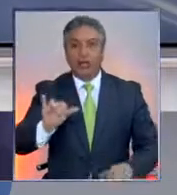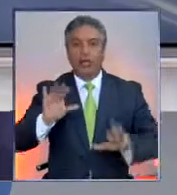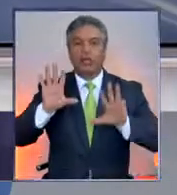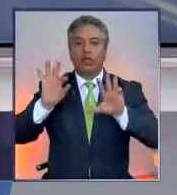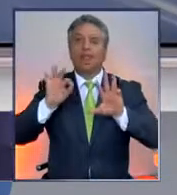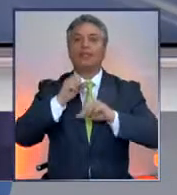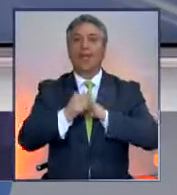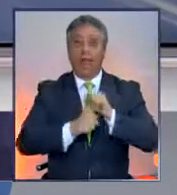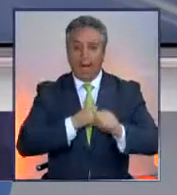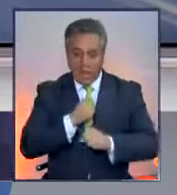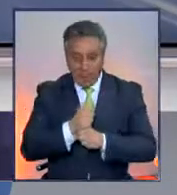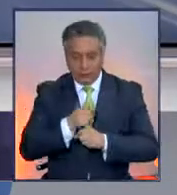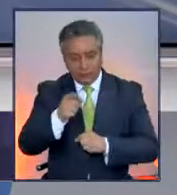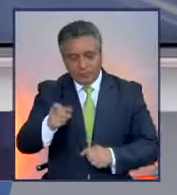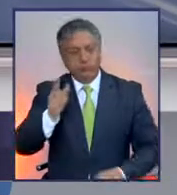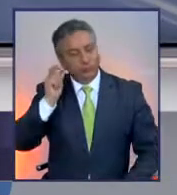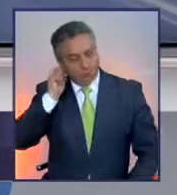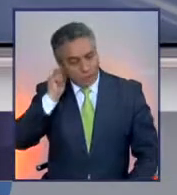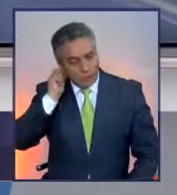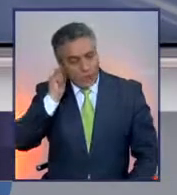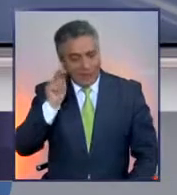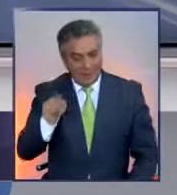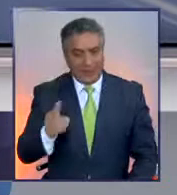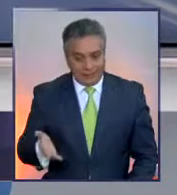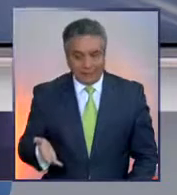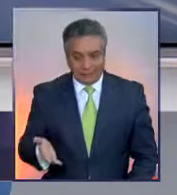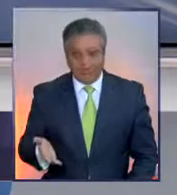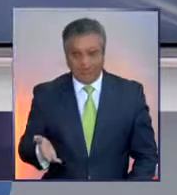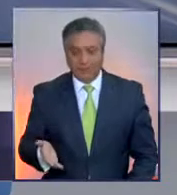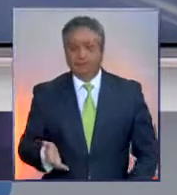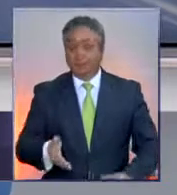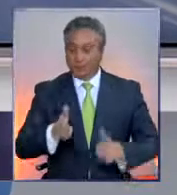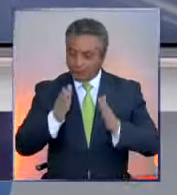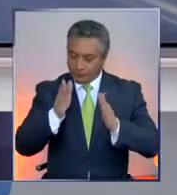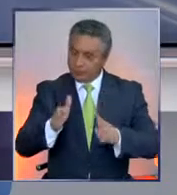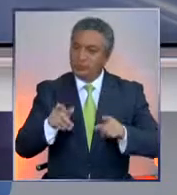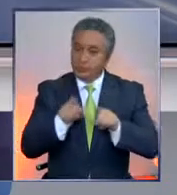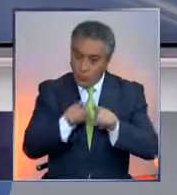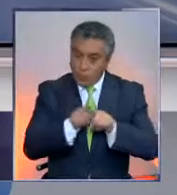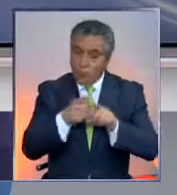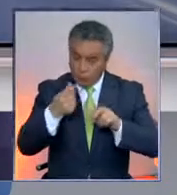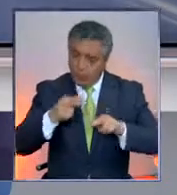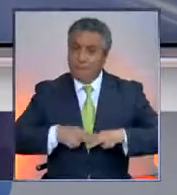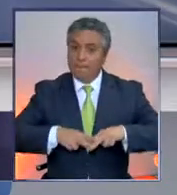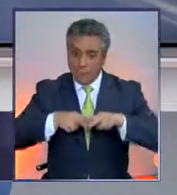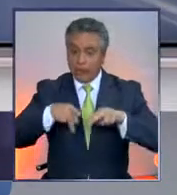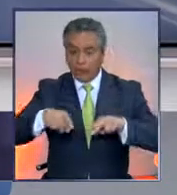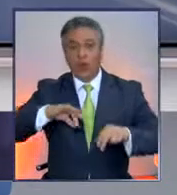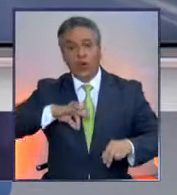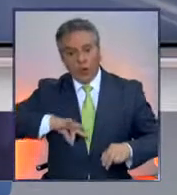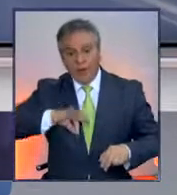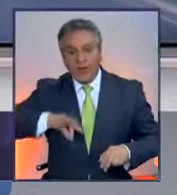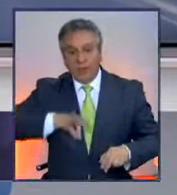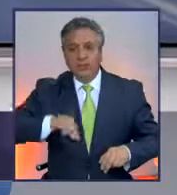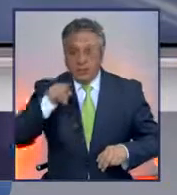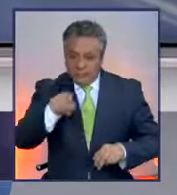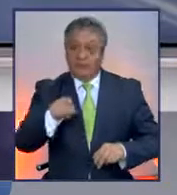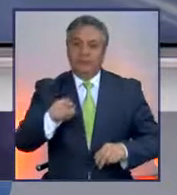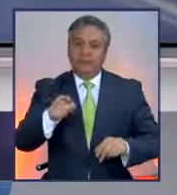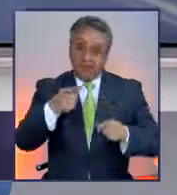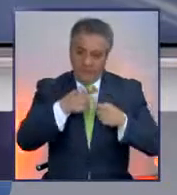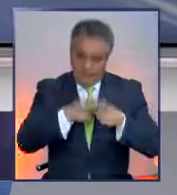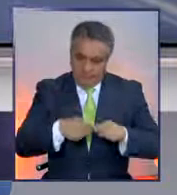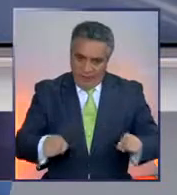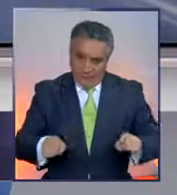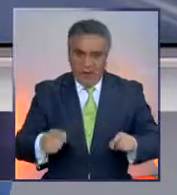años y 3 meses para las mujeres. Bueno, a igual monto de jubilación, eso hace la diferencia. Se propone